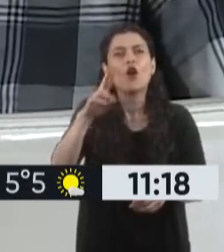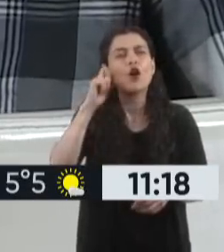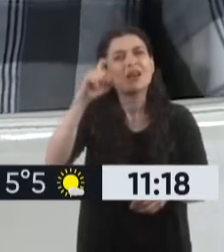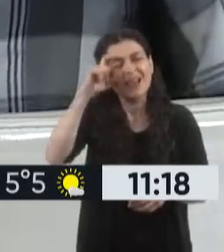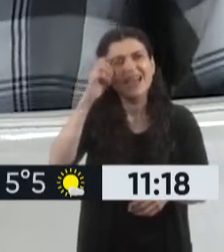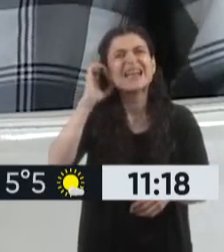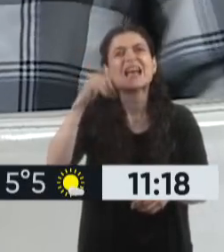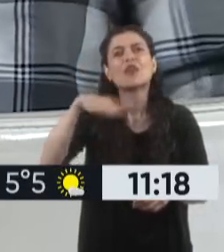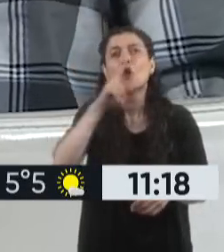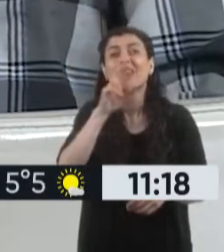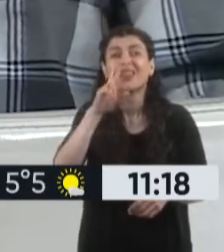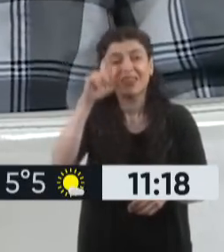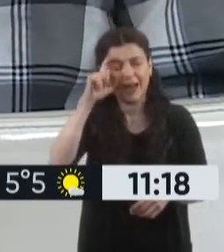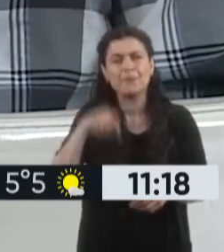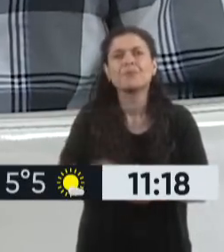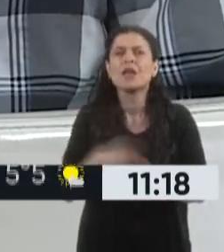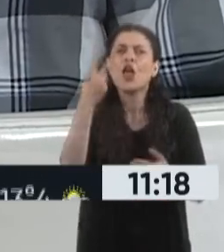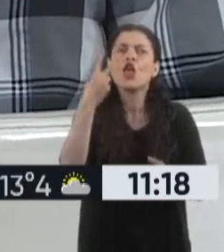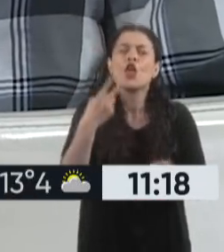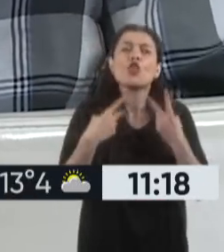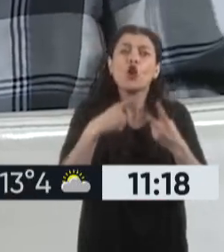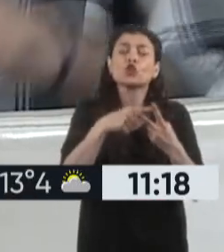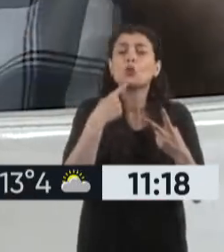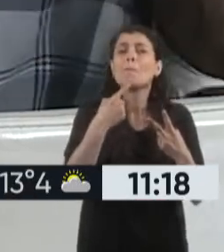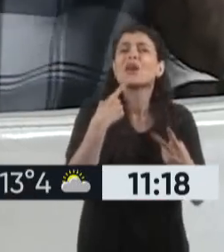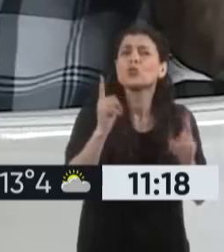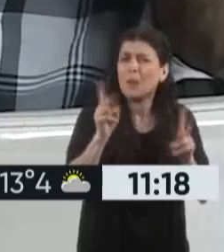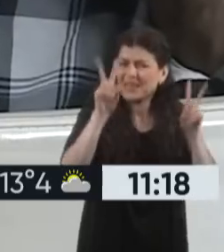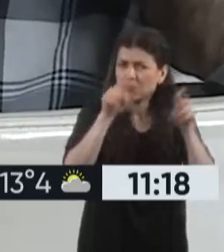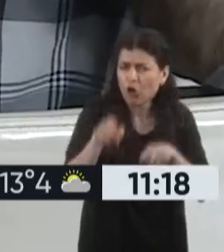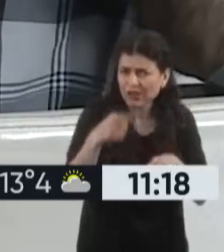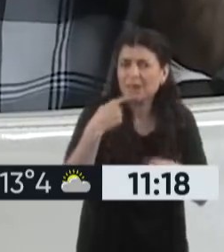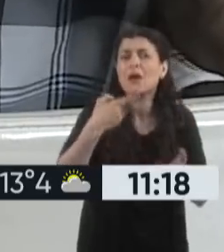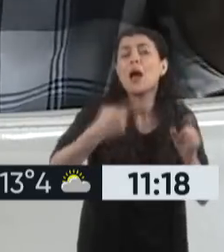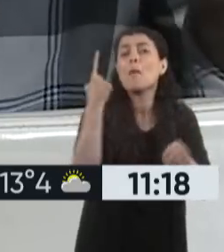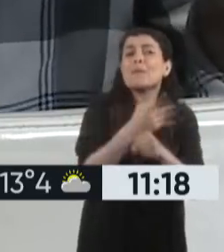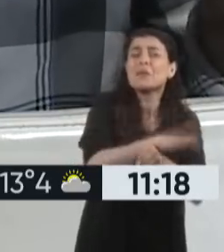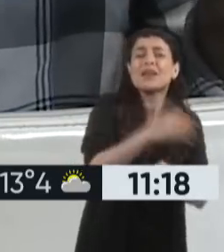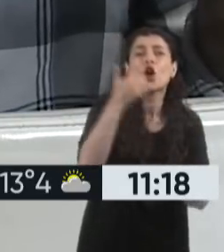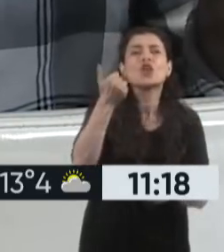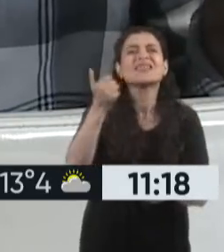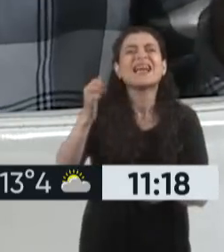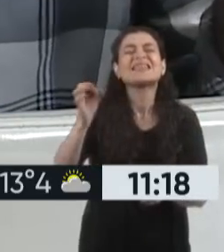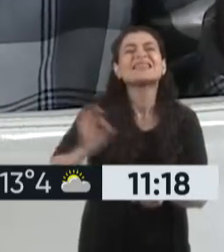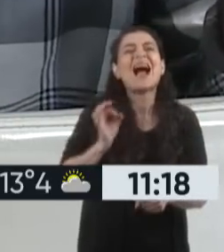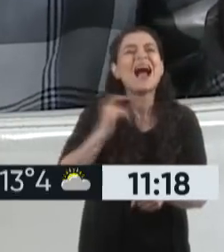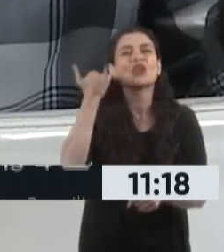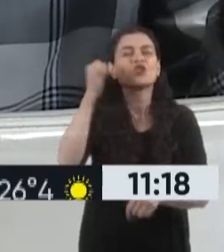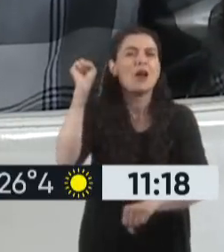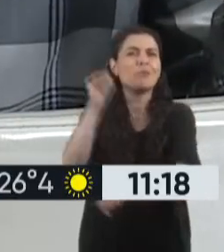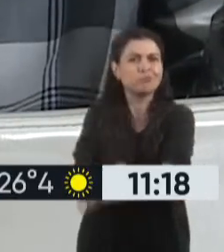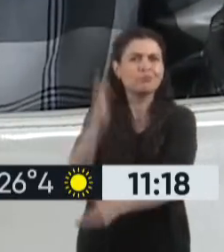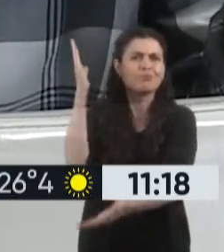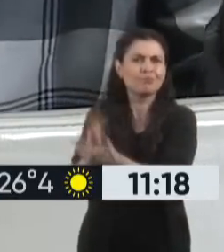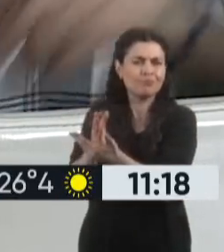de Radio Mitre. Dos consultas, en realidad, vinculadas al mismo tema y tiene que ver con la condena a 6 años de prisión, confirmado por la Cámara